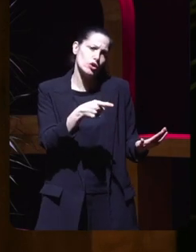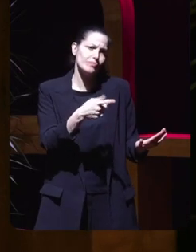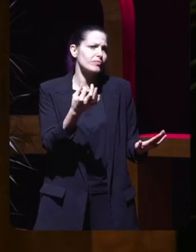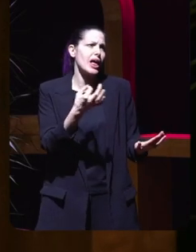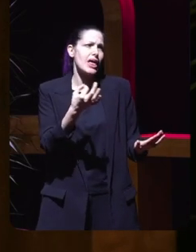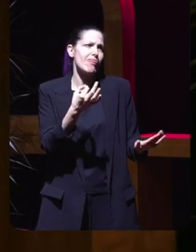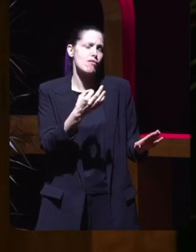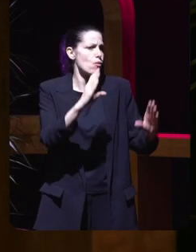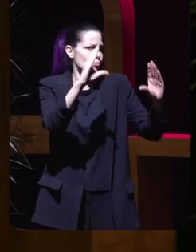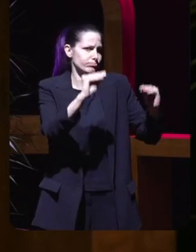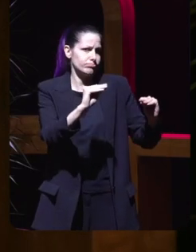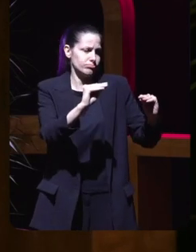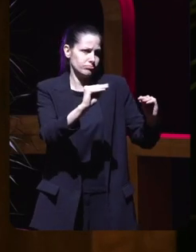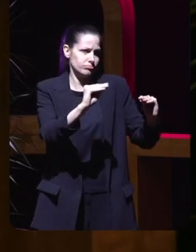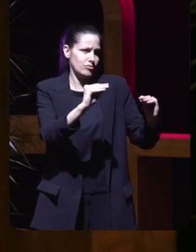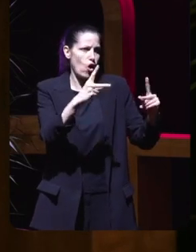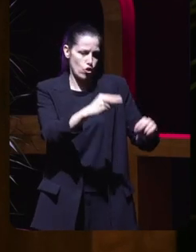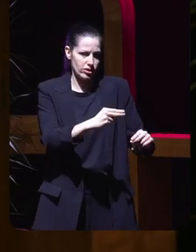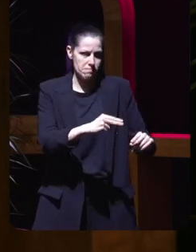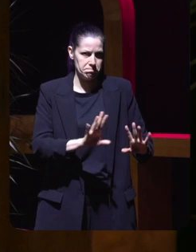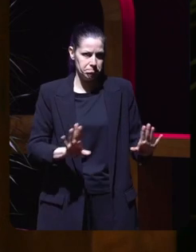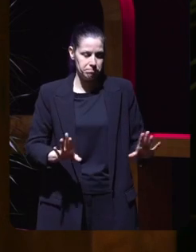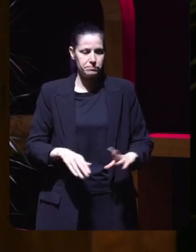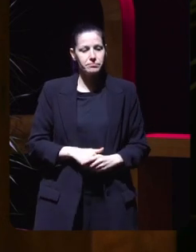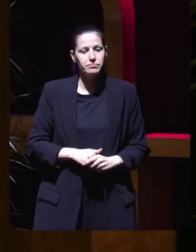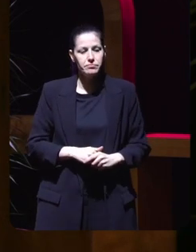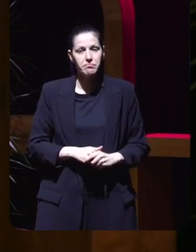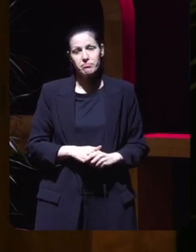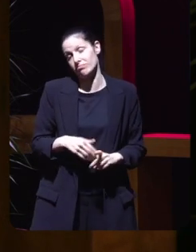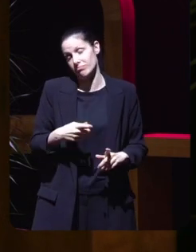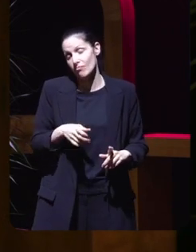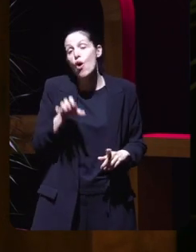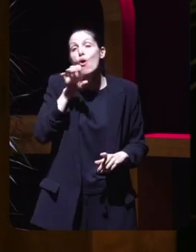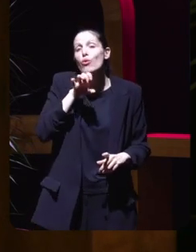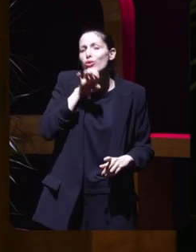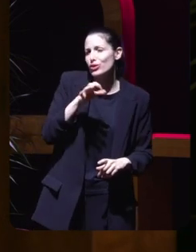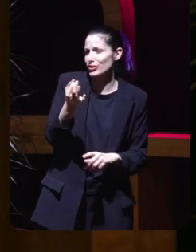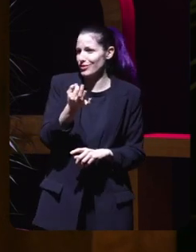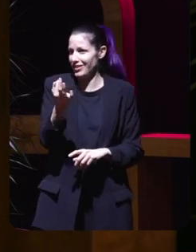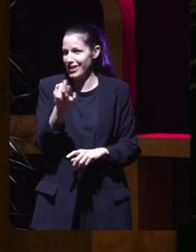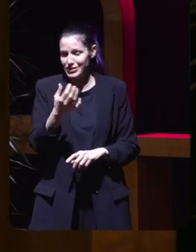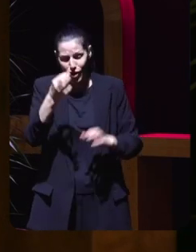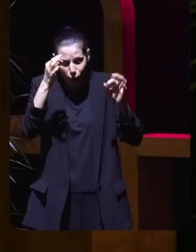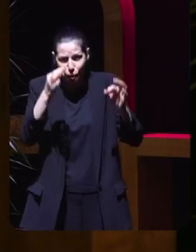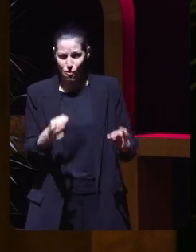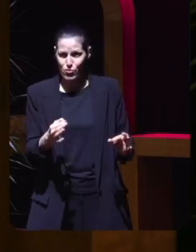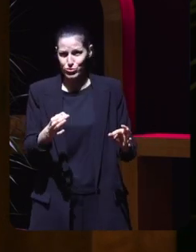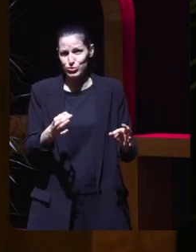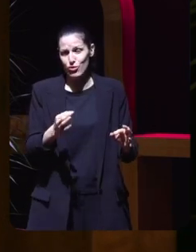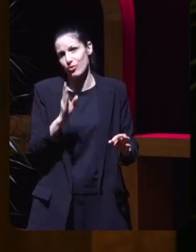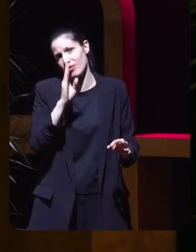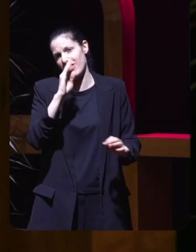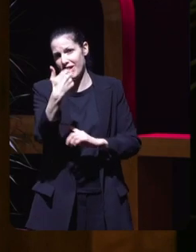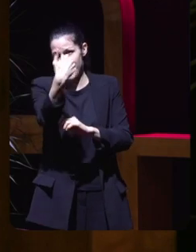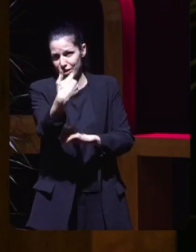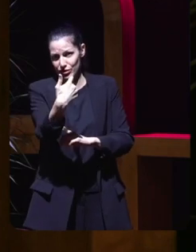tal claro o curioso no fue y que sus tocándose corta esa ese directo